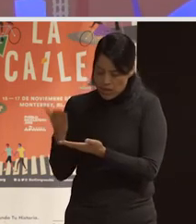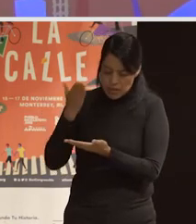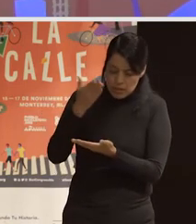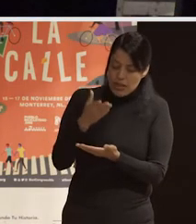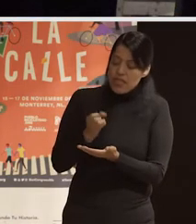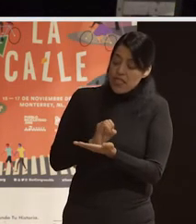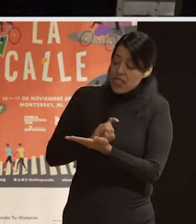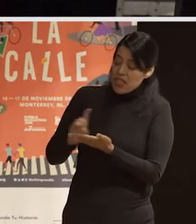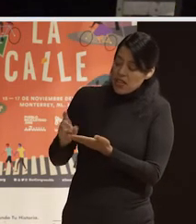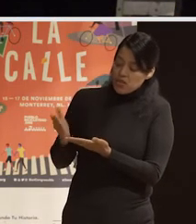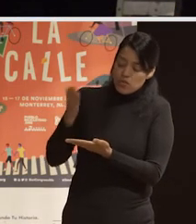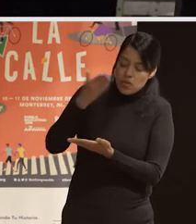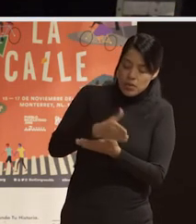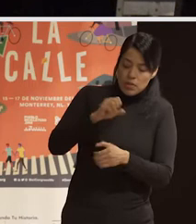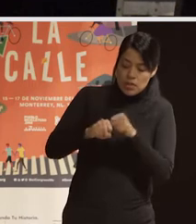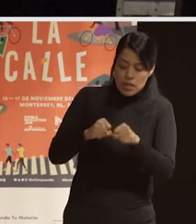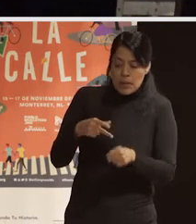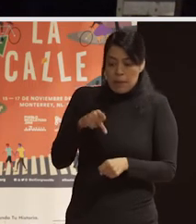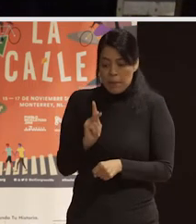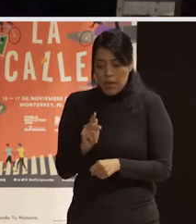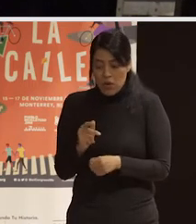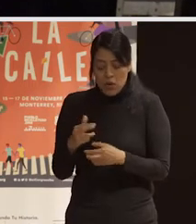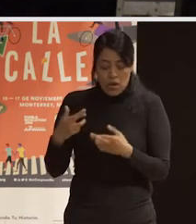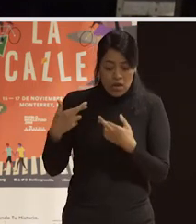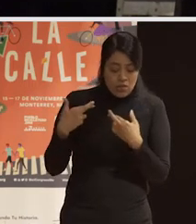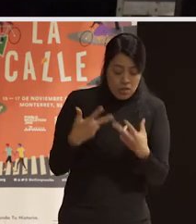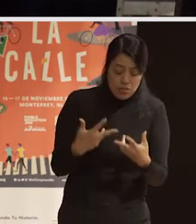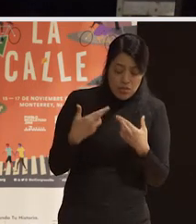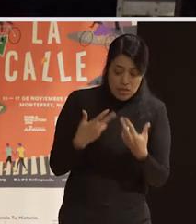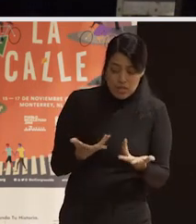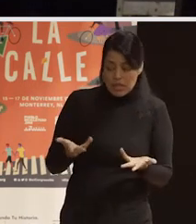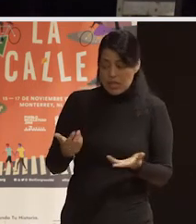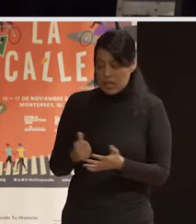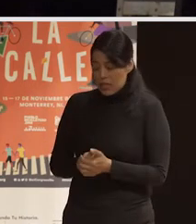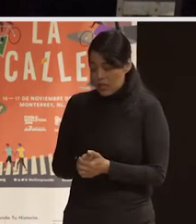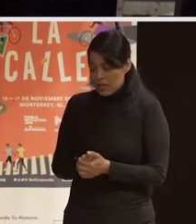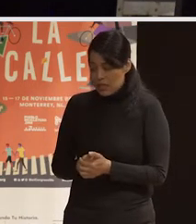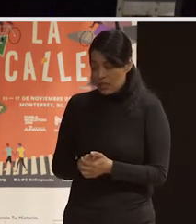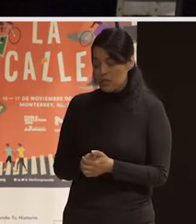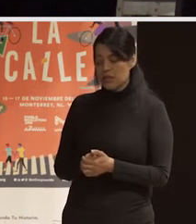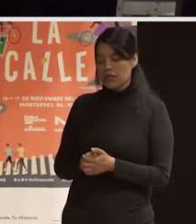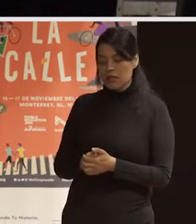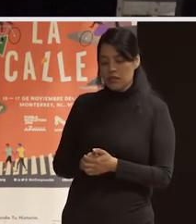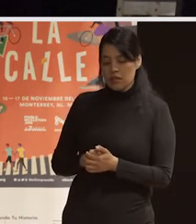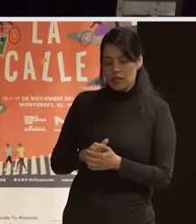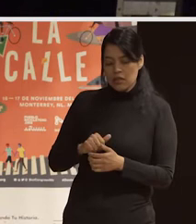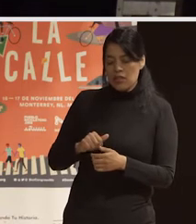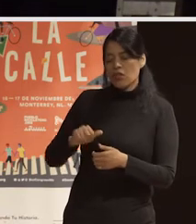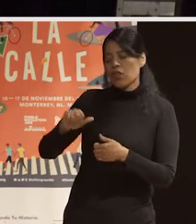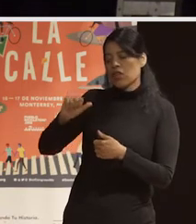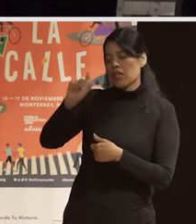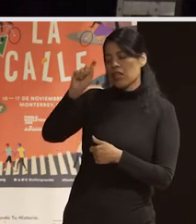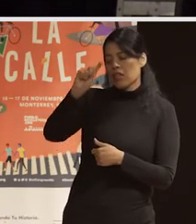algo así y decían pero si los vamos a donar y esto después de d de nafta después del tratado de libre comercio